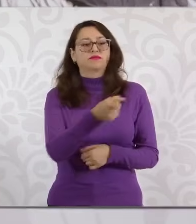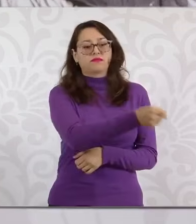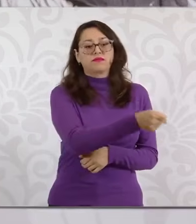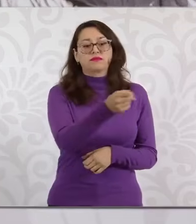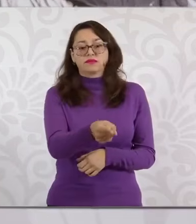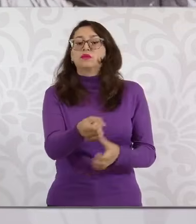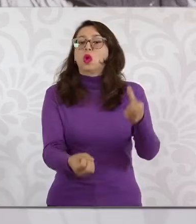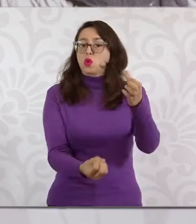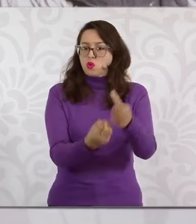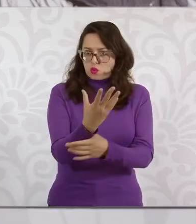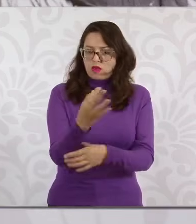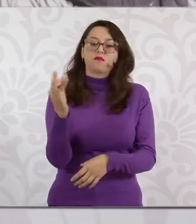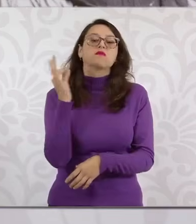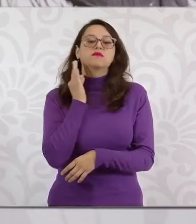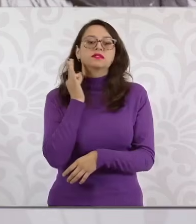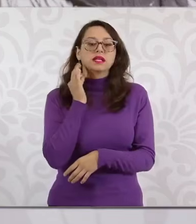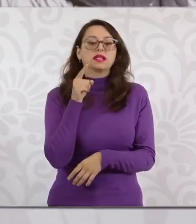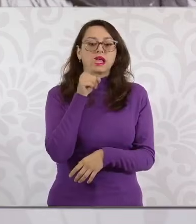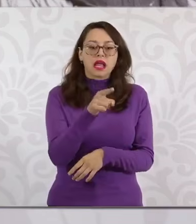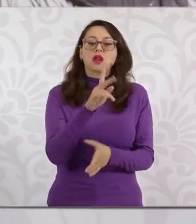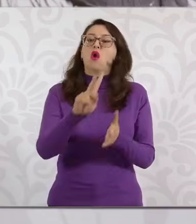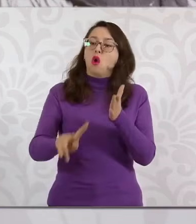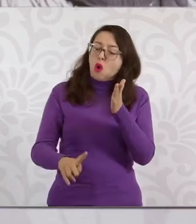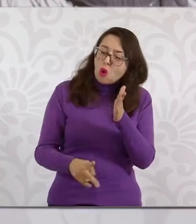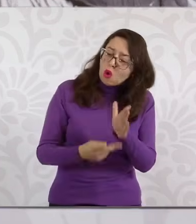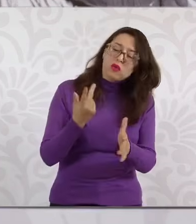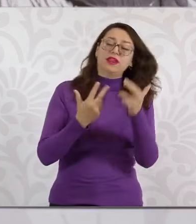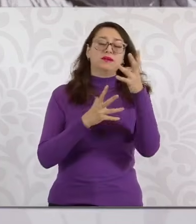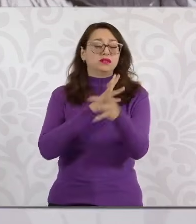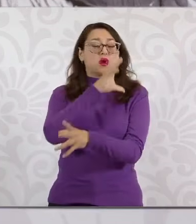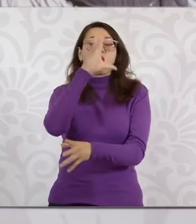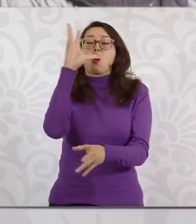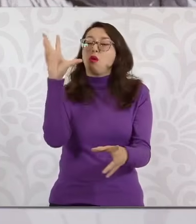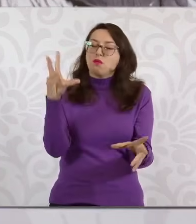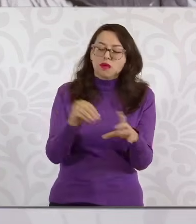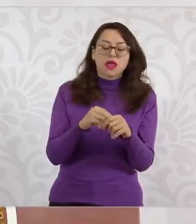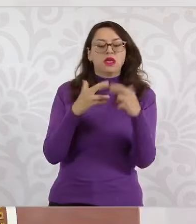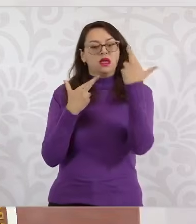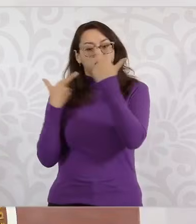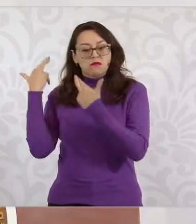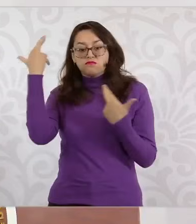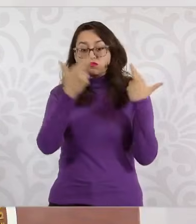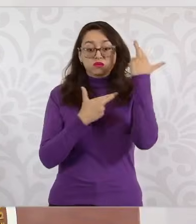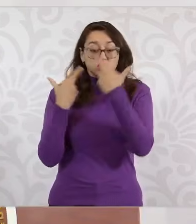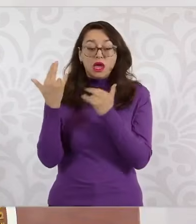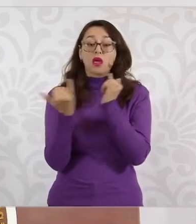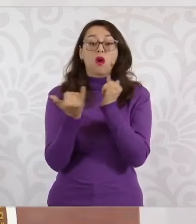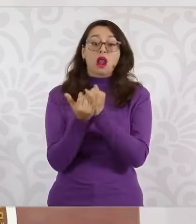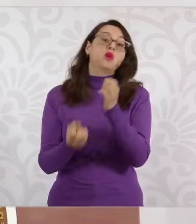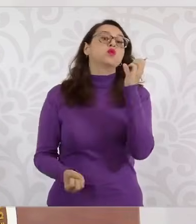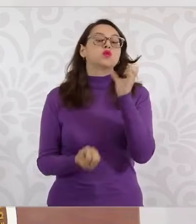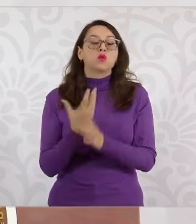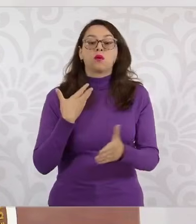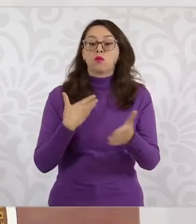que está analizando con nuevas líneas de investigación, herramientas y métodos de investigación